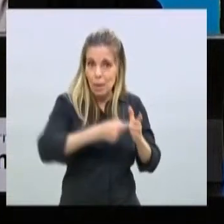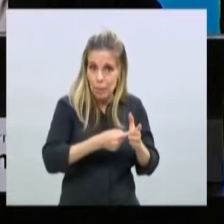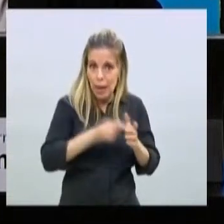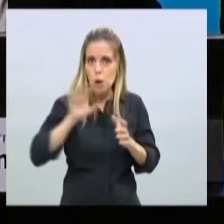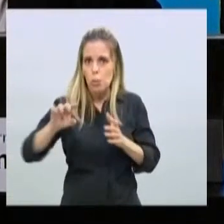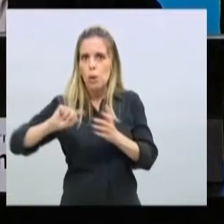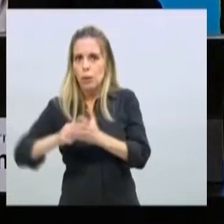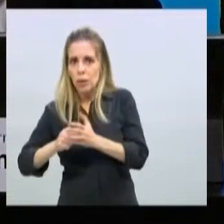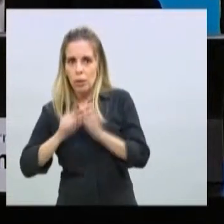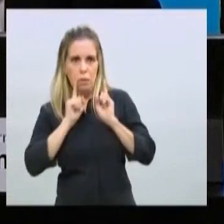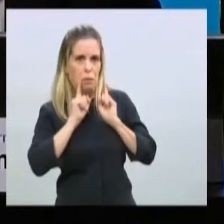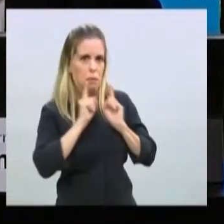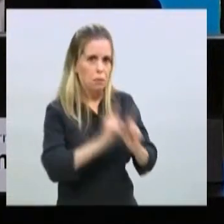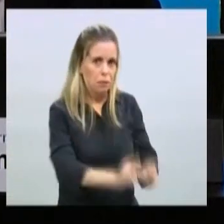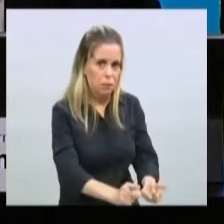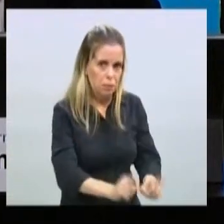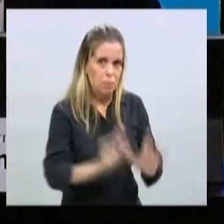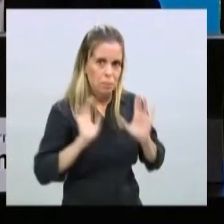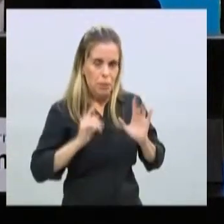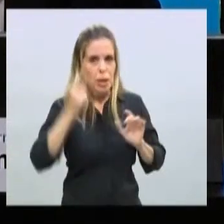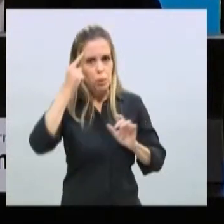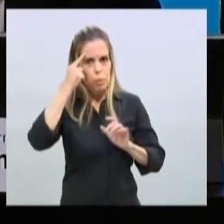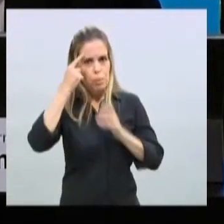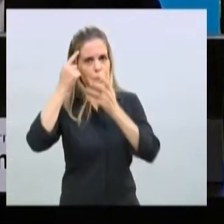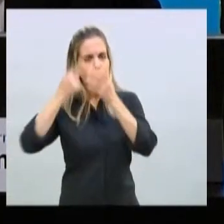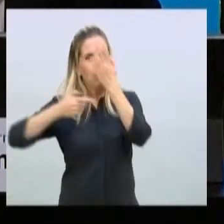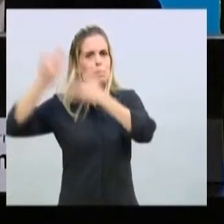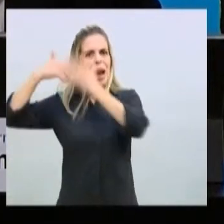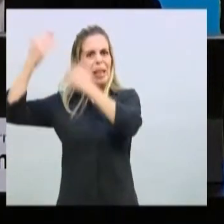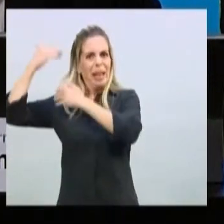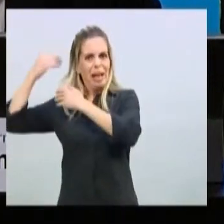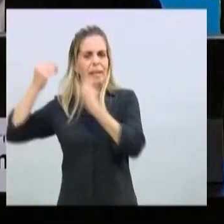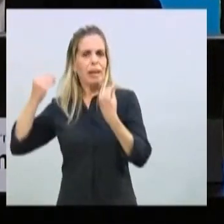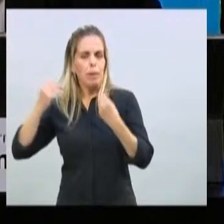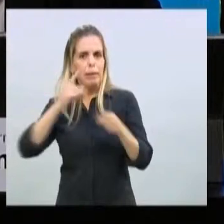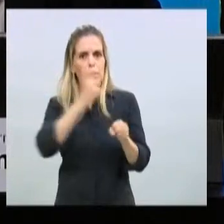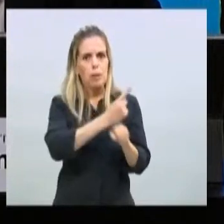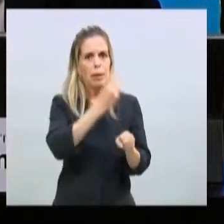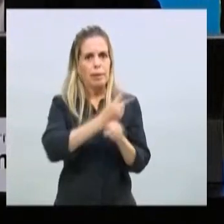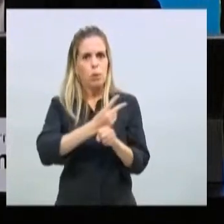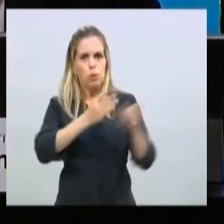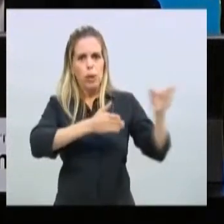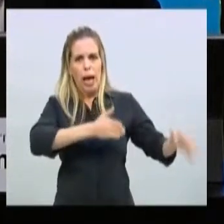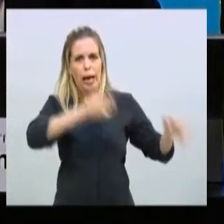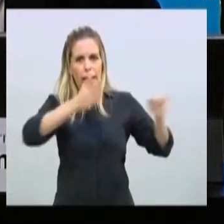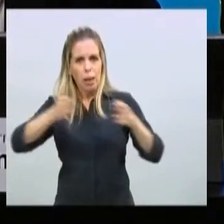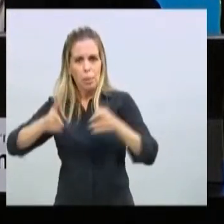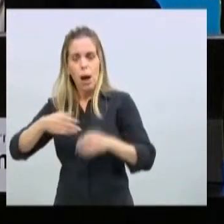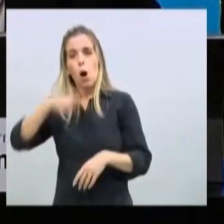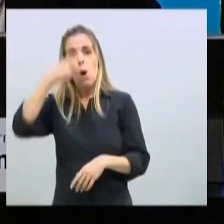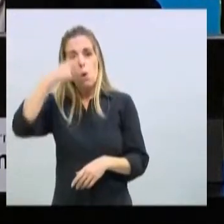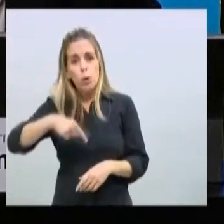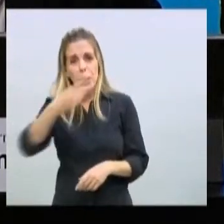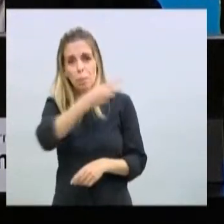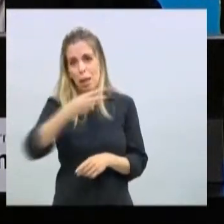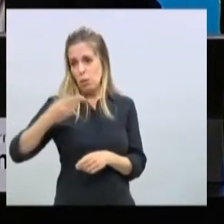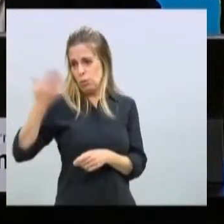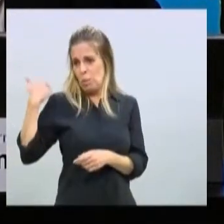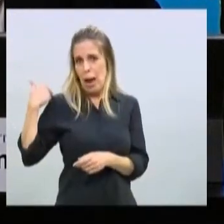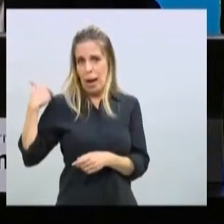Mirando un poco para atrás, la evolución de los casos, las últimas 2 semanas y media ha